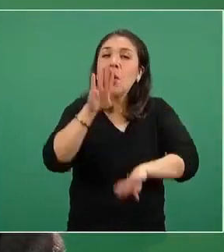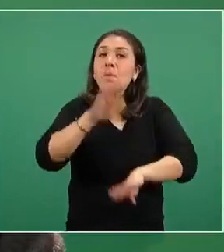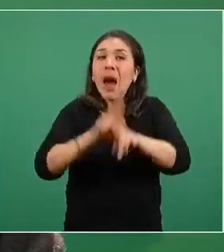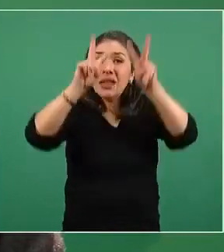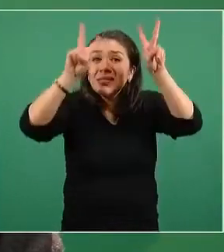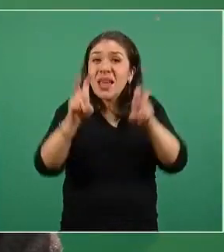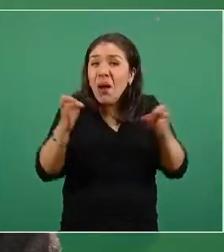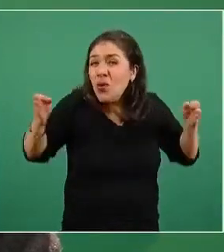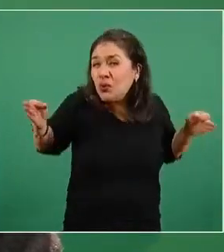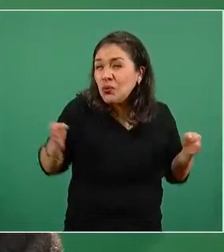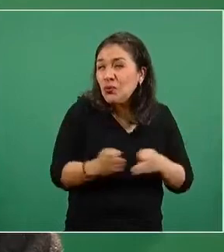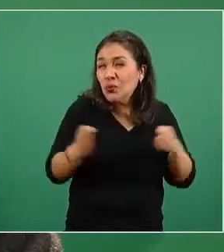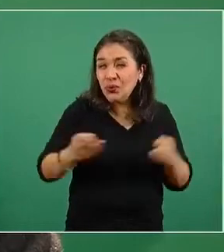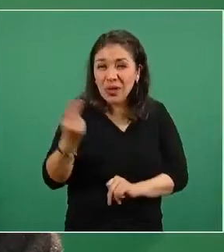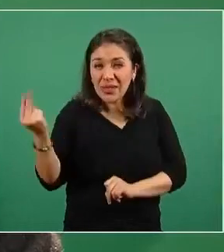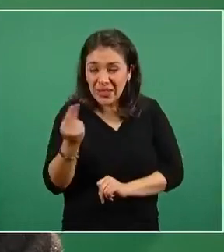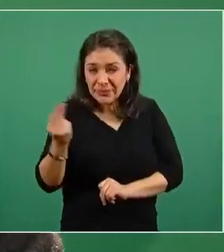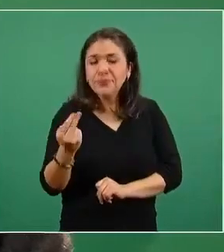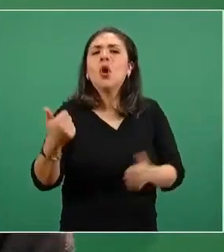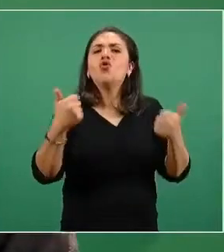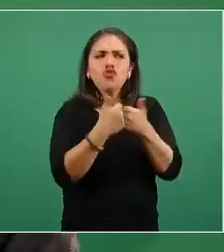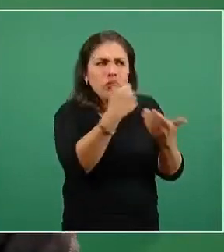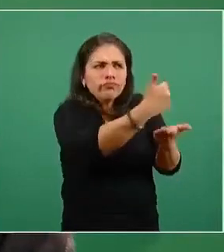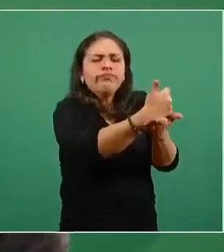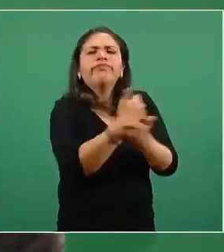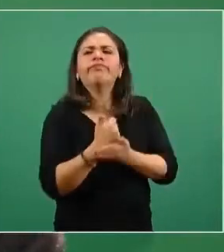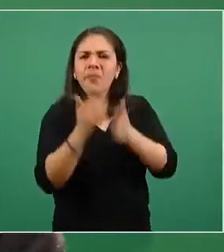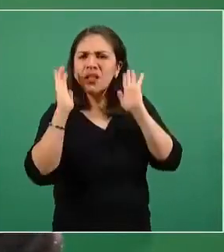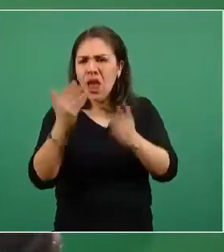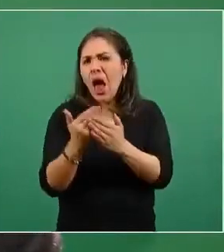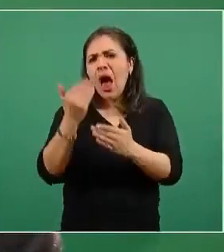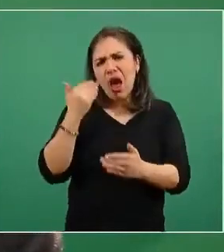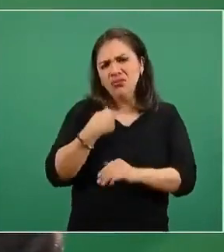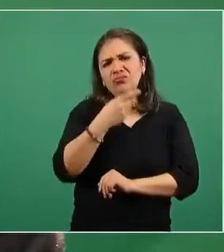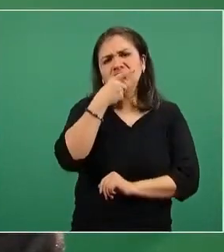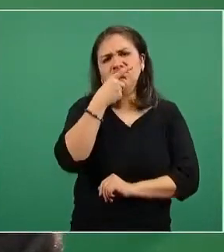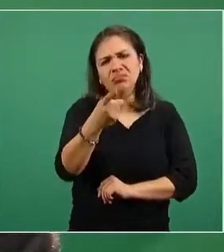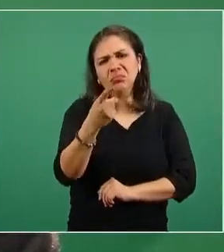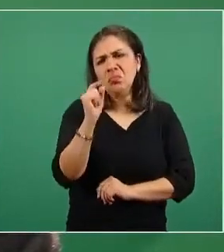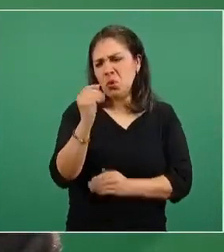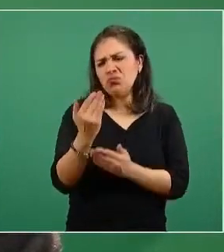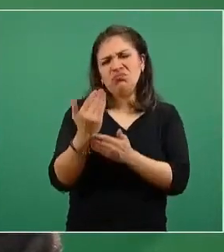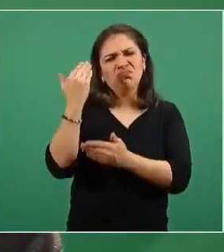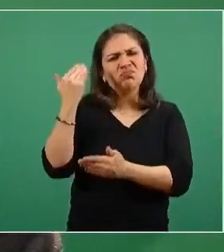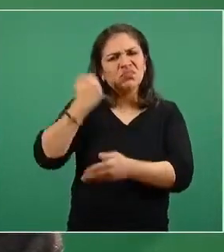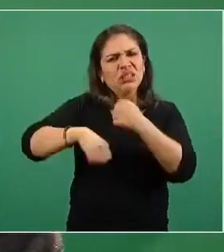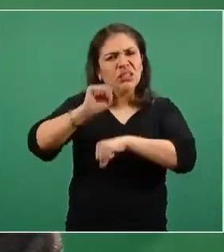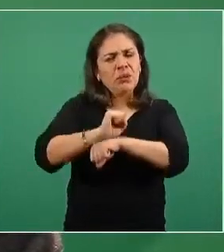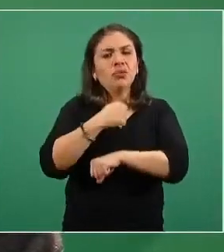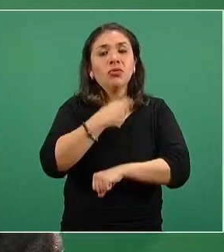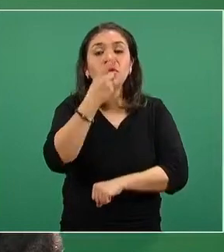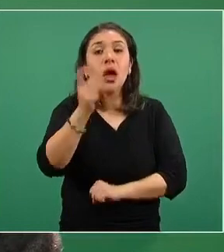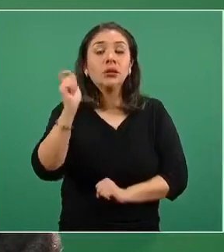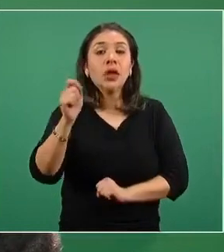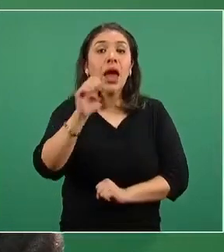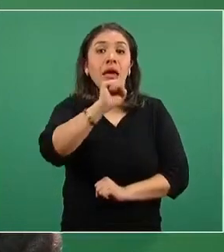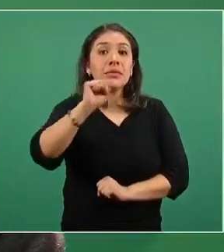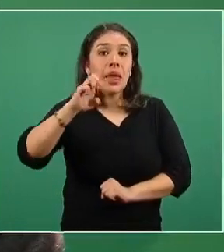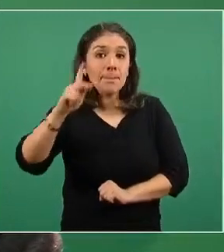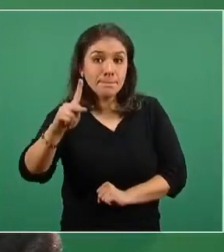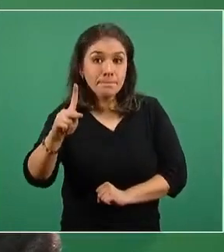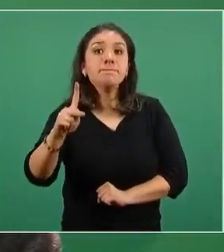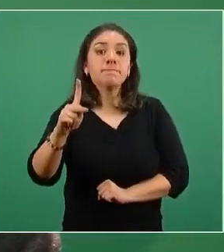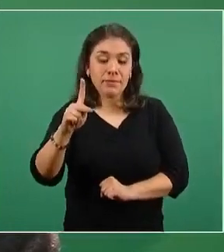ultracongelación. Tenemos la colaboración, aquí lo anunciamos hace algunas semanas, de la Secretaría de Educación